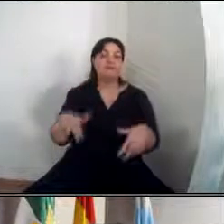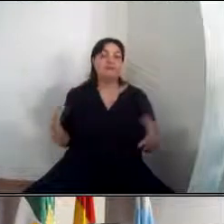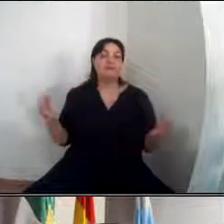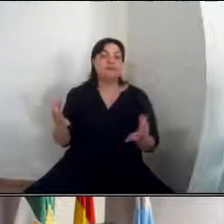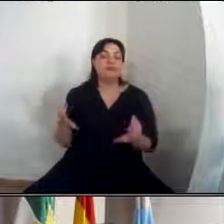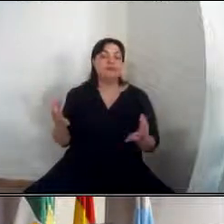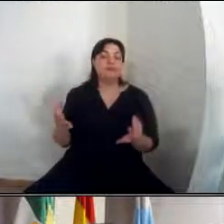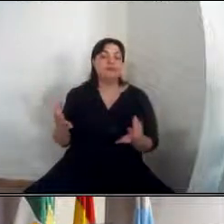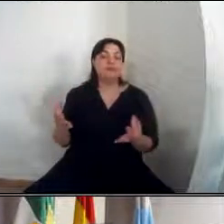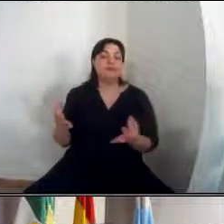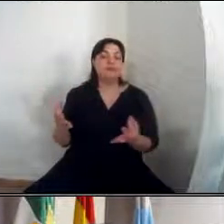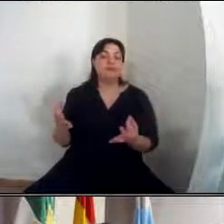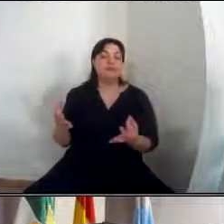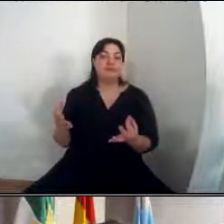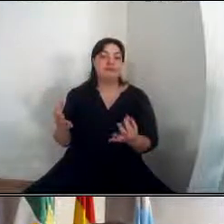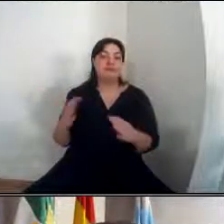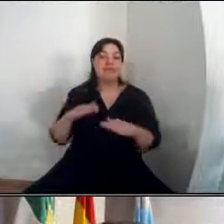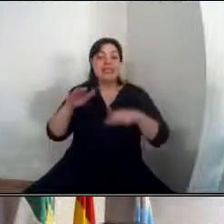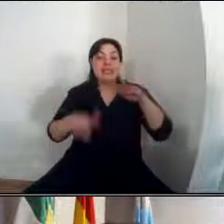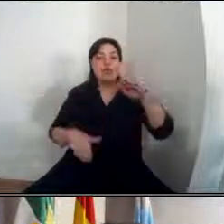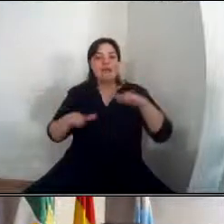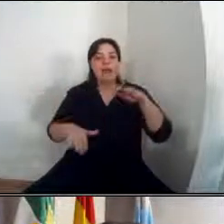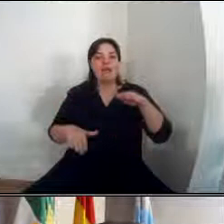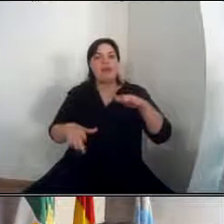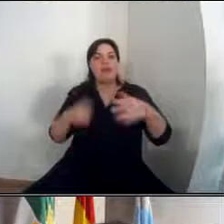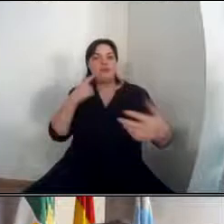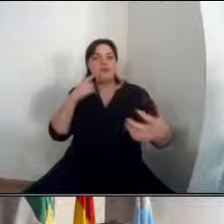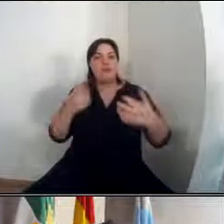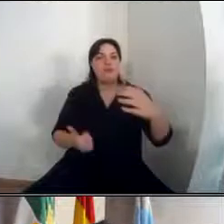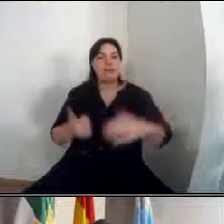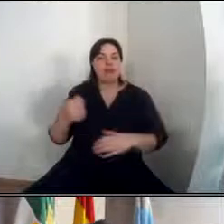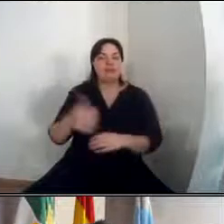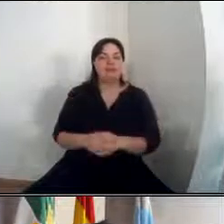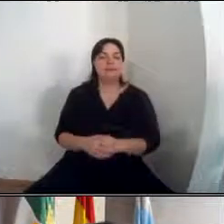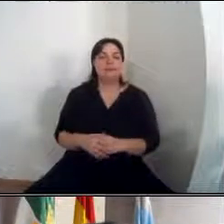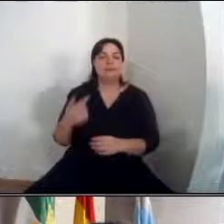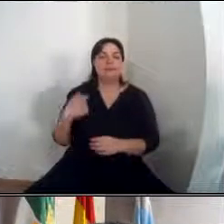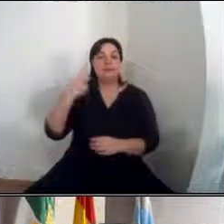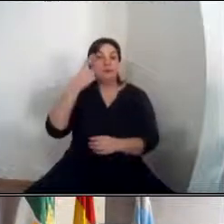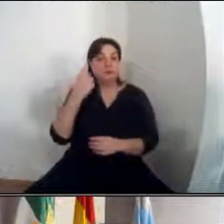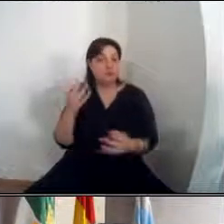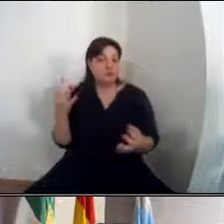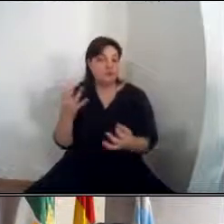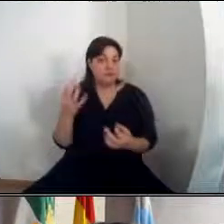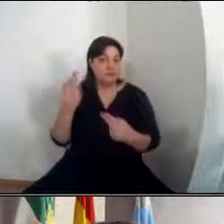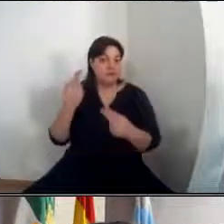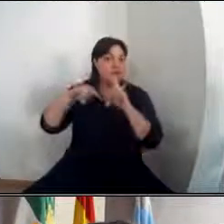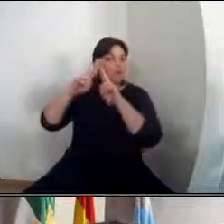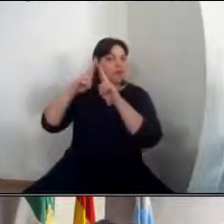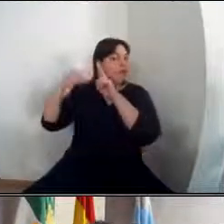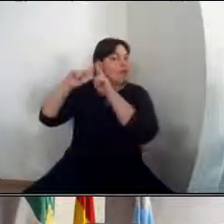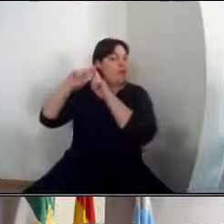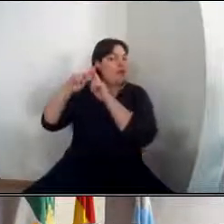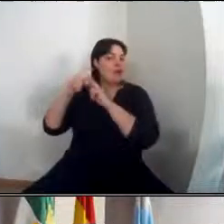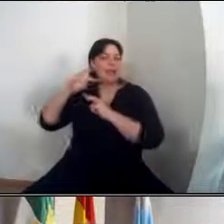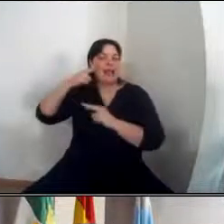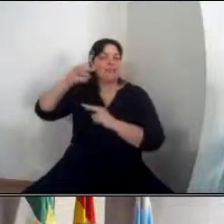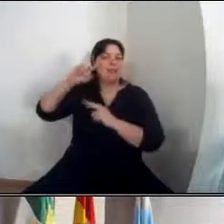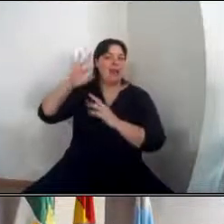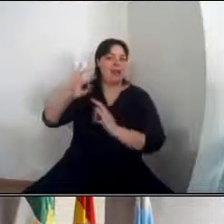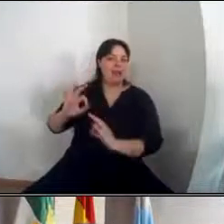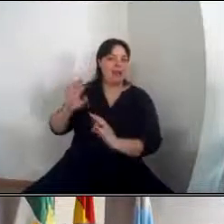profundizó en la desigualdad. Yo creo que las diputaciones somos experiencia, pero también